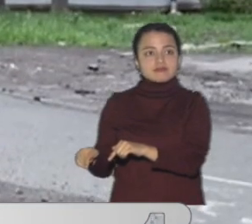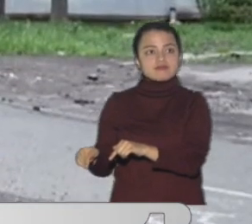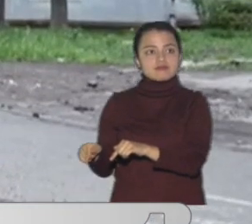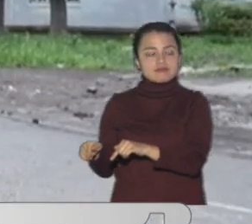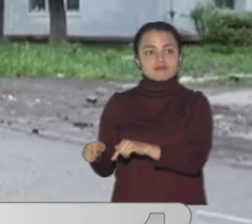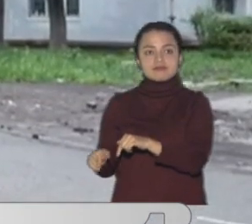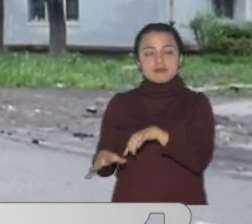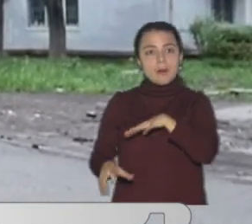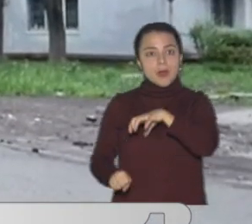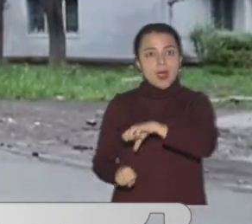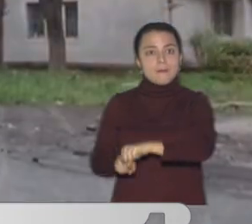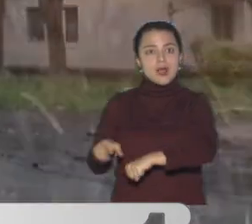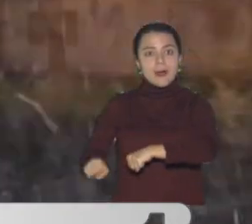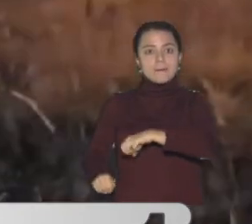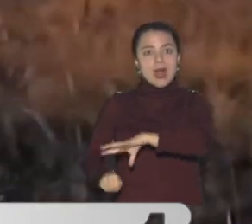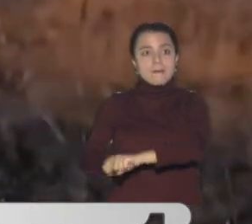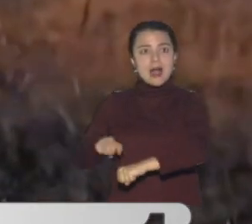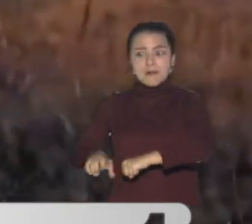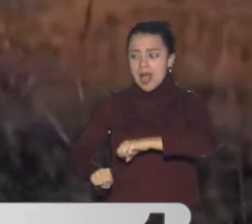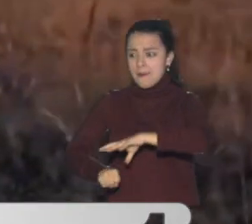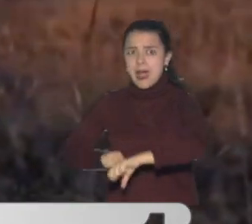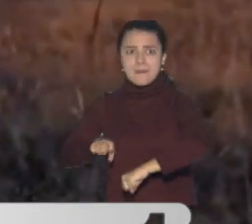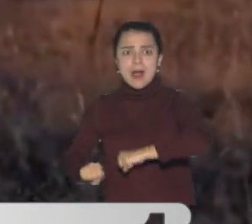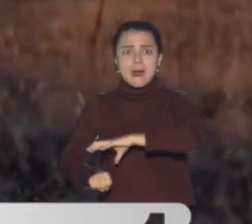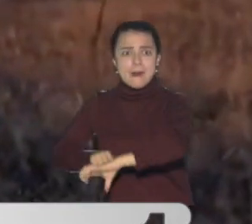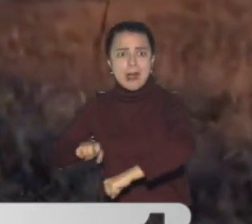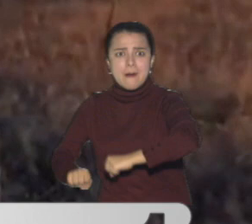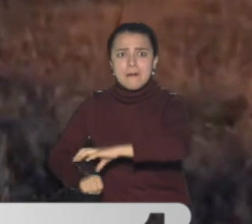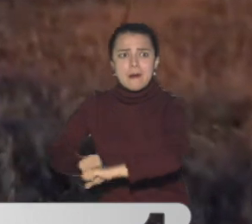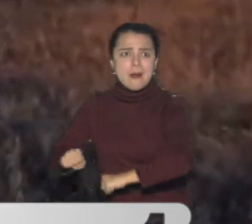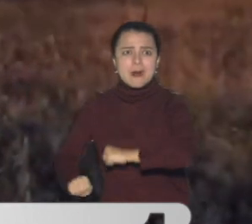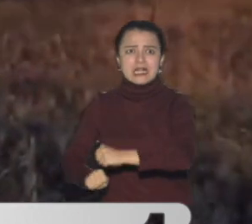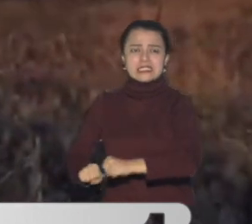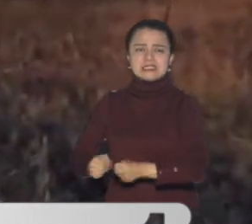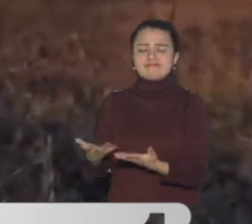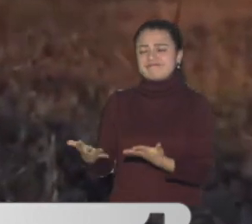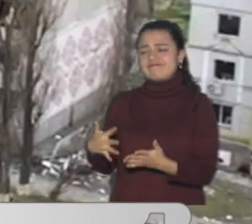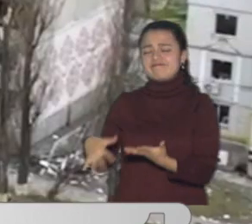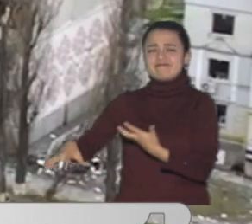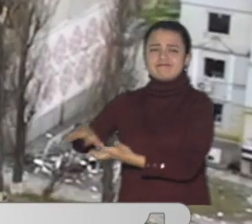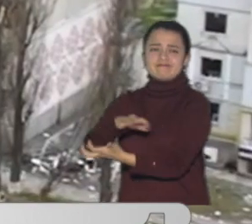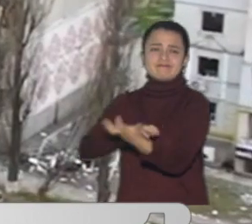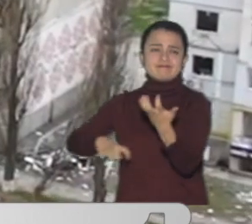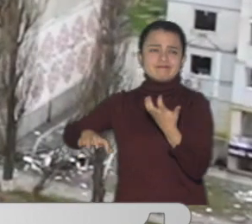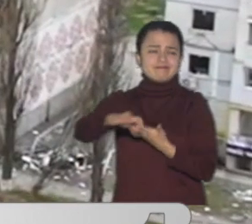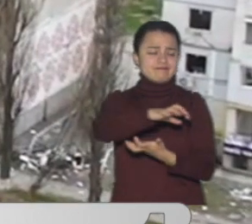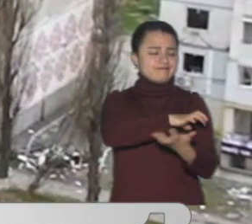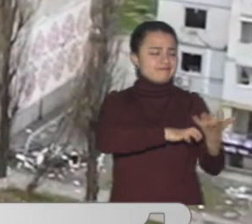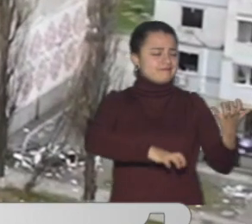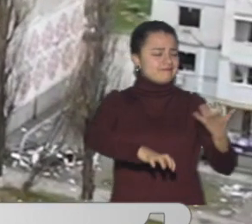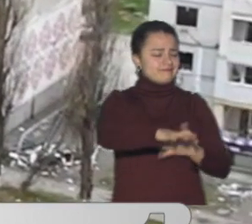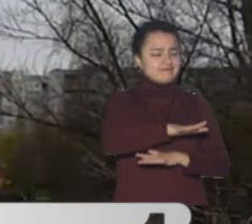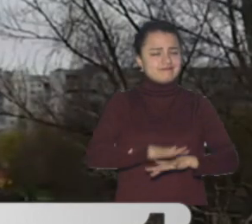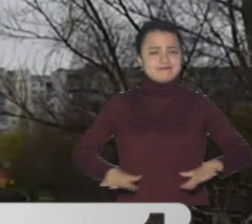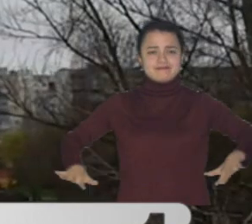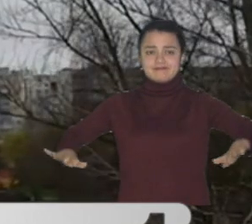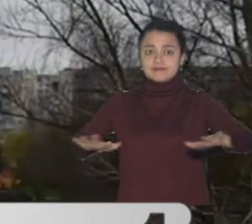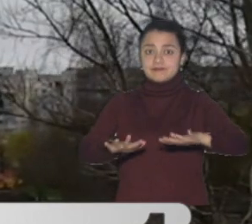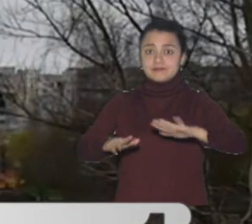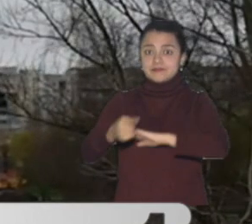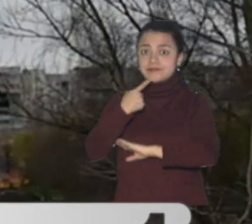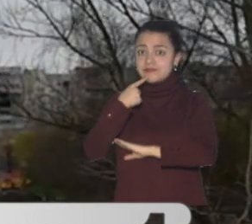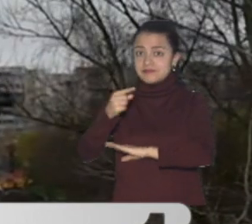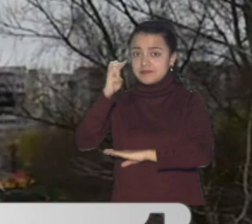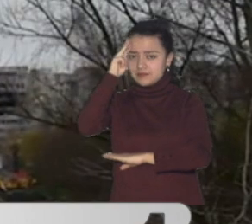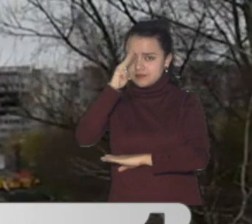y los enfrentamientos continúan librándose calle por calle con pérdidas en ambos bandos, según el Estado Mayor General de las Fuerzas Armadas de